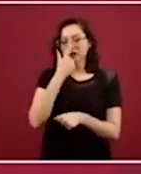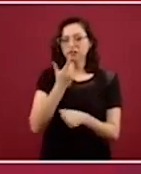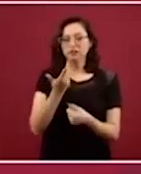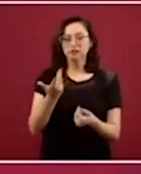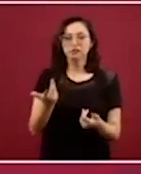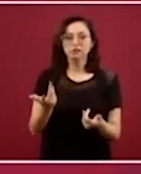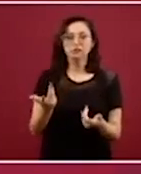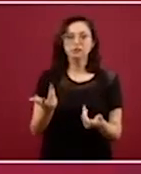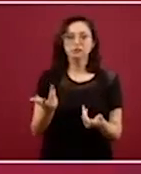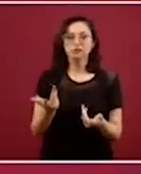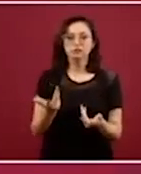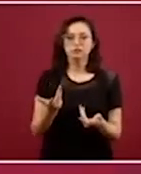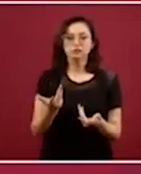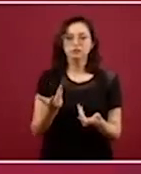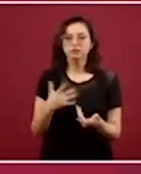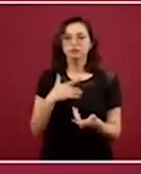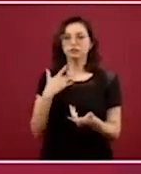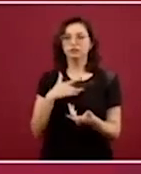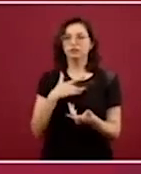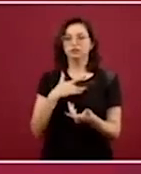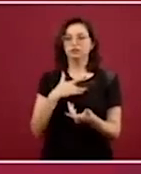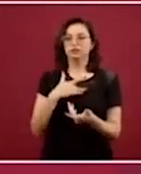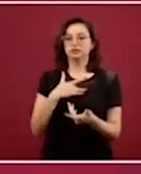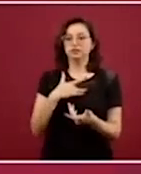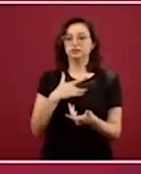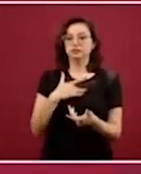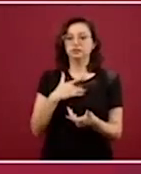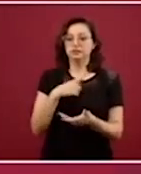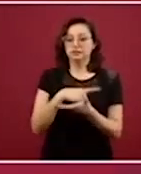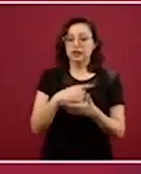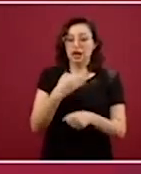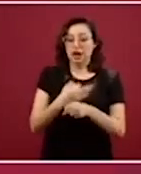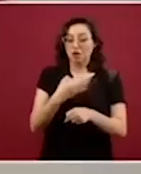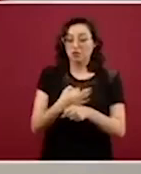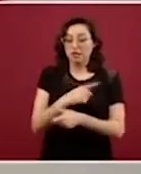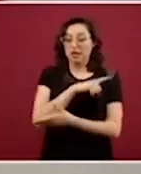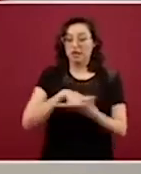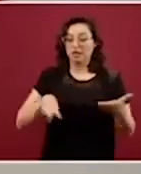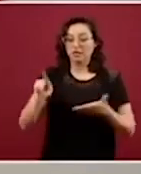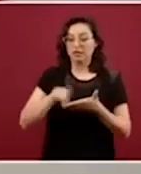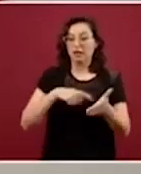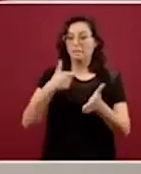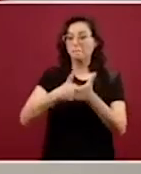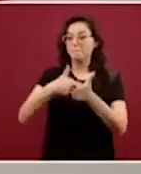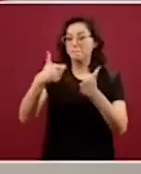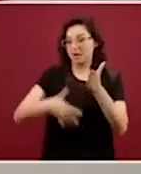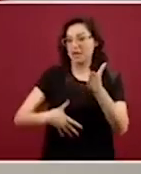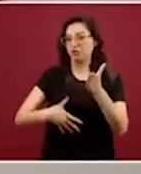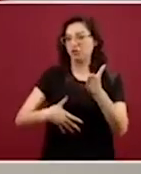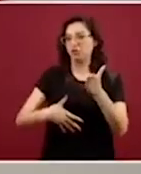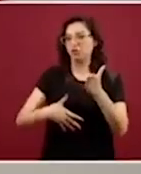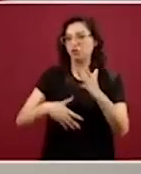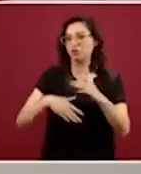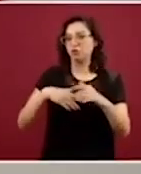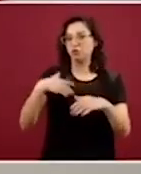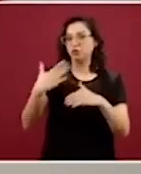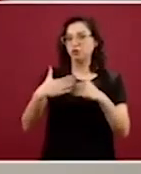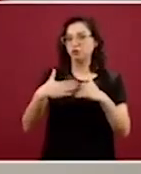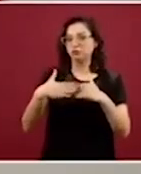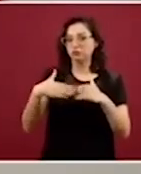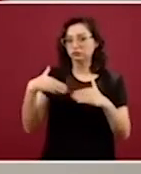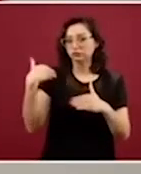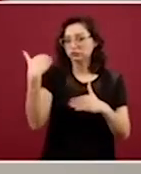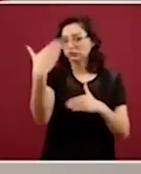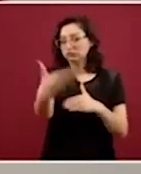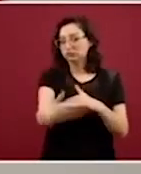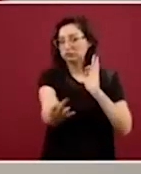hacia cancelar es porque es más barato cancelar ahorita que cancelar después, como ocurre cuando uno viaja